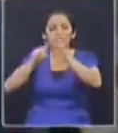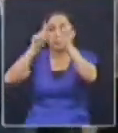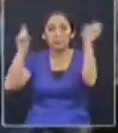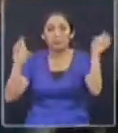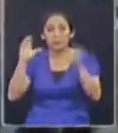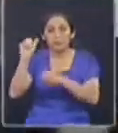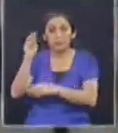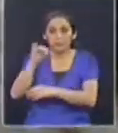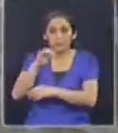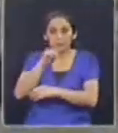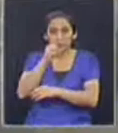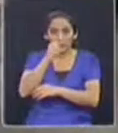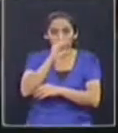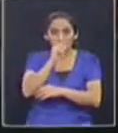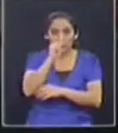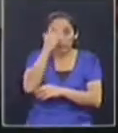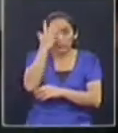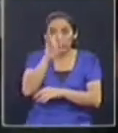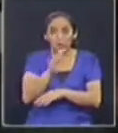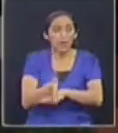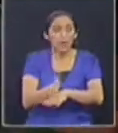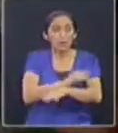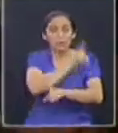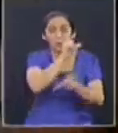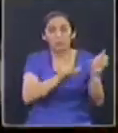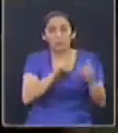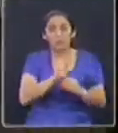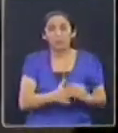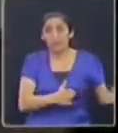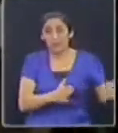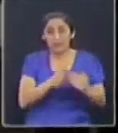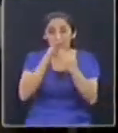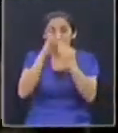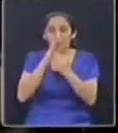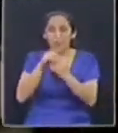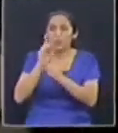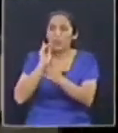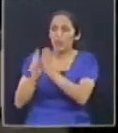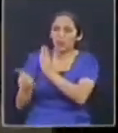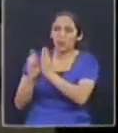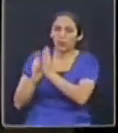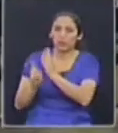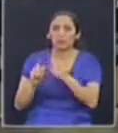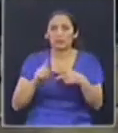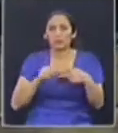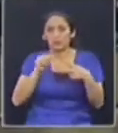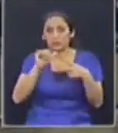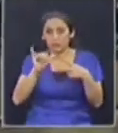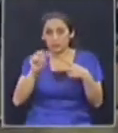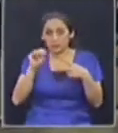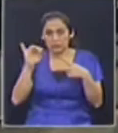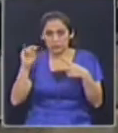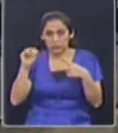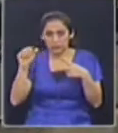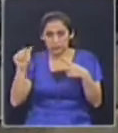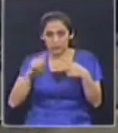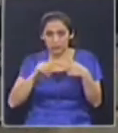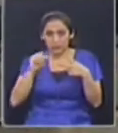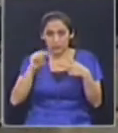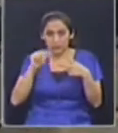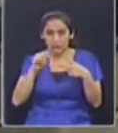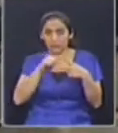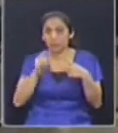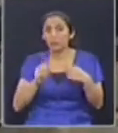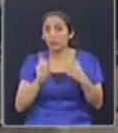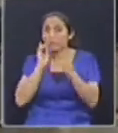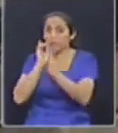denuncias presentadas en su contra por las asambleístas de oposición Yanine Cruz y Ana Galarza, que señalan que la empresa ecuatoriana